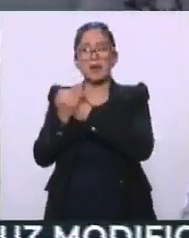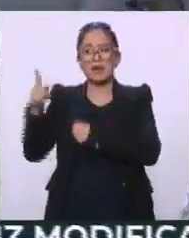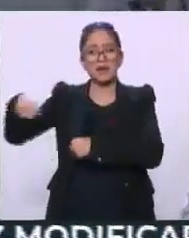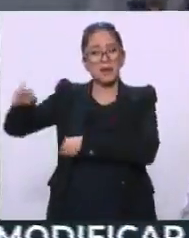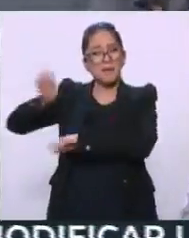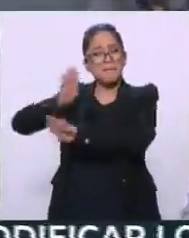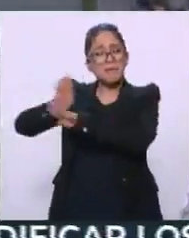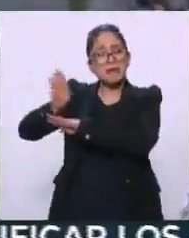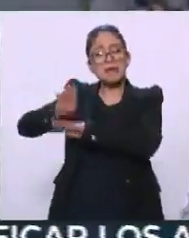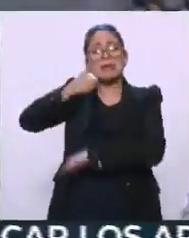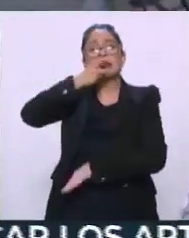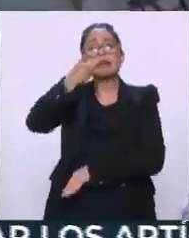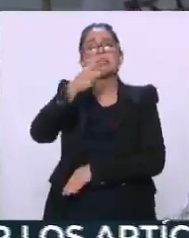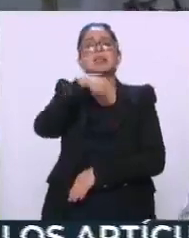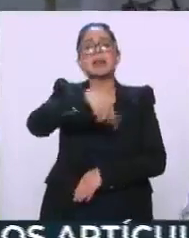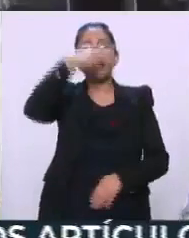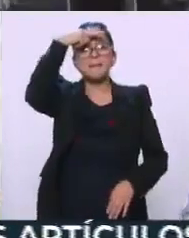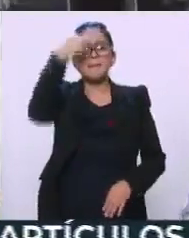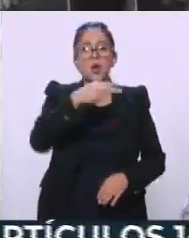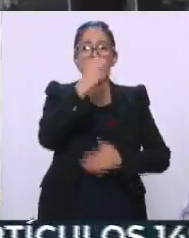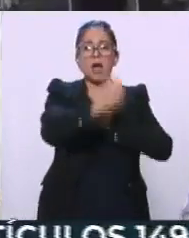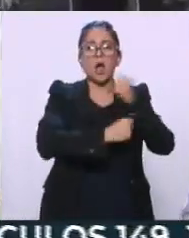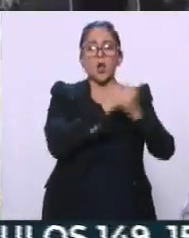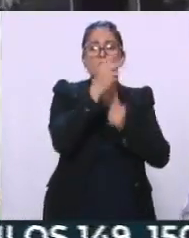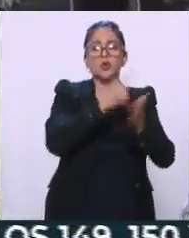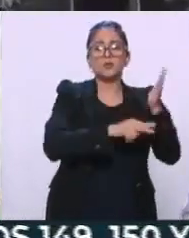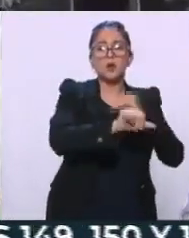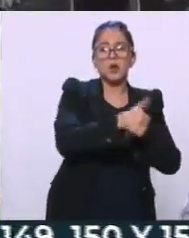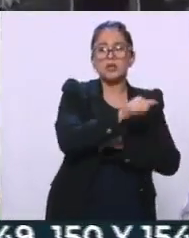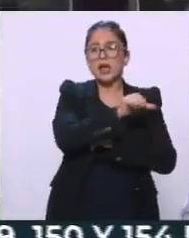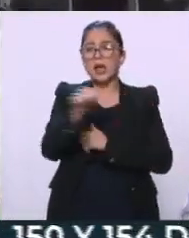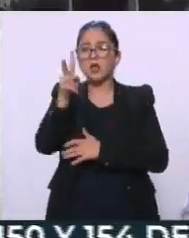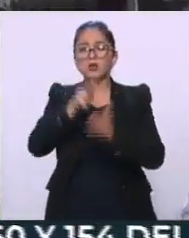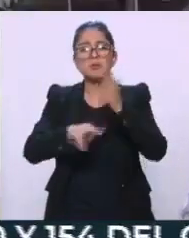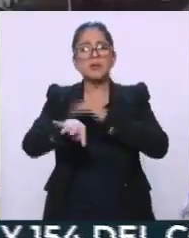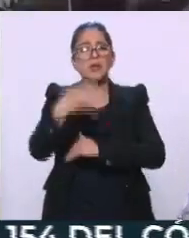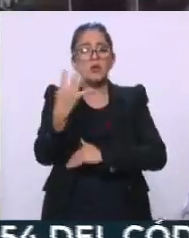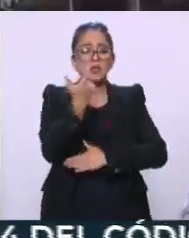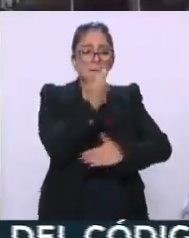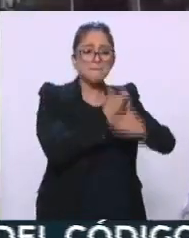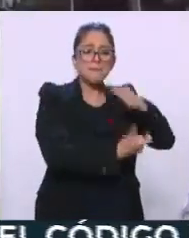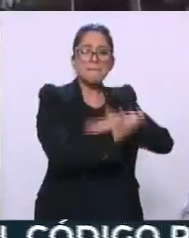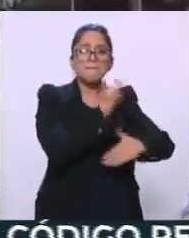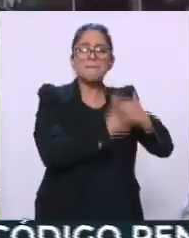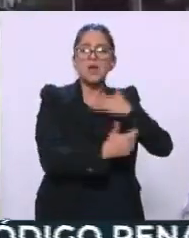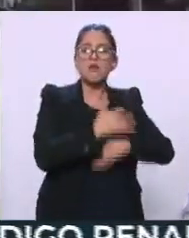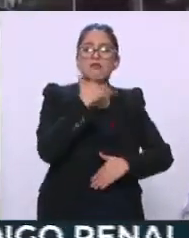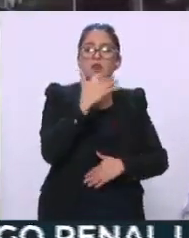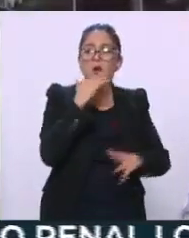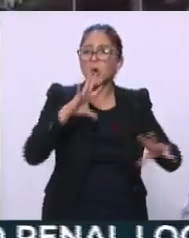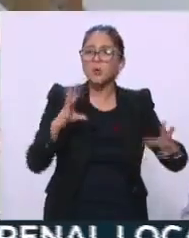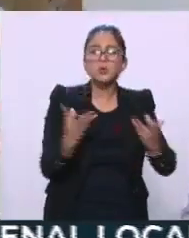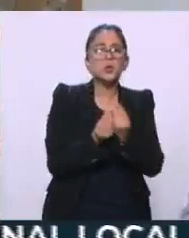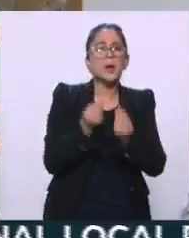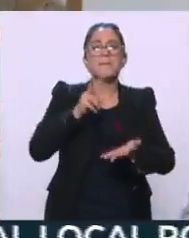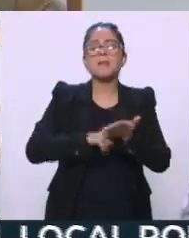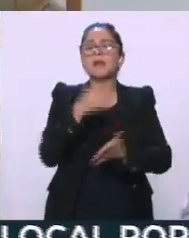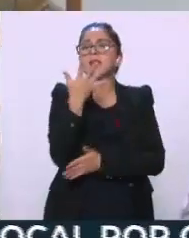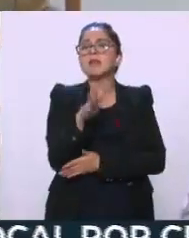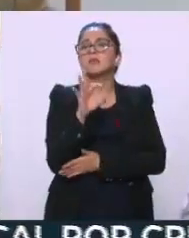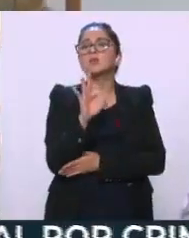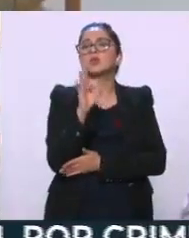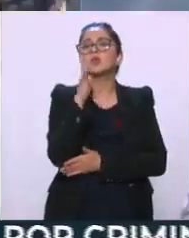que en México de 2011 a 2014 se realizaron sobornos por 10.5 millones de dólares para